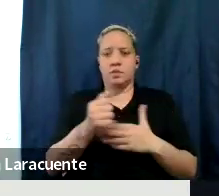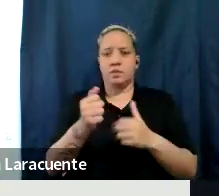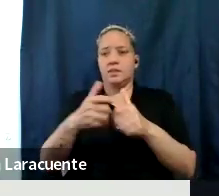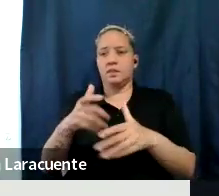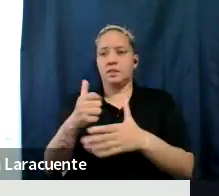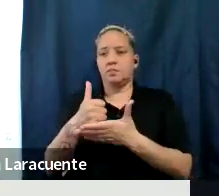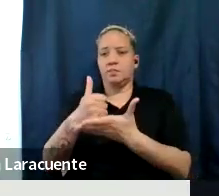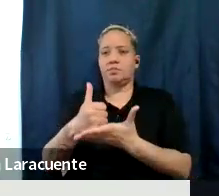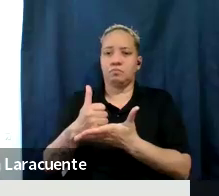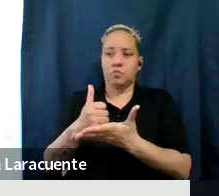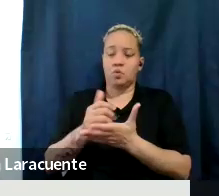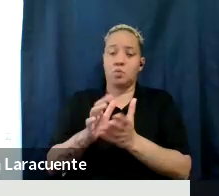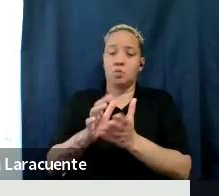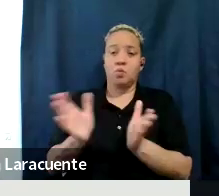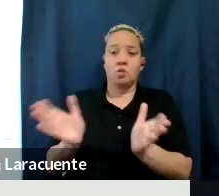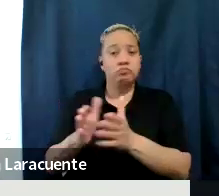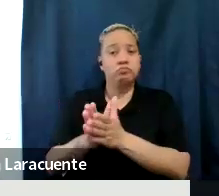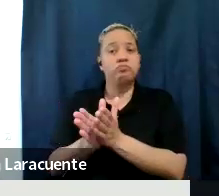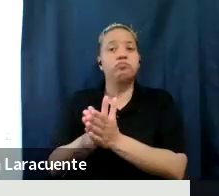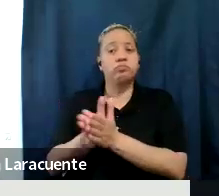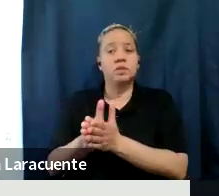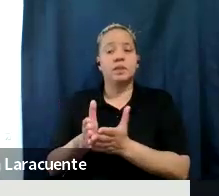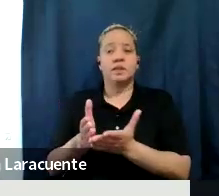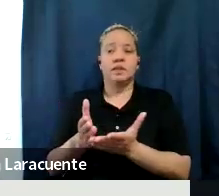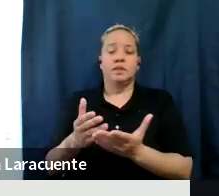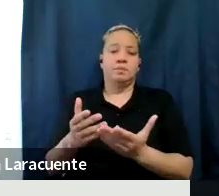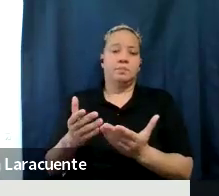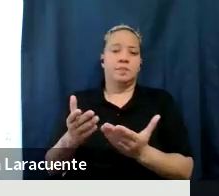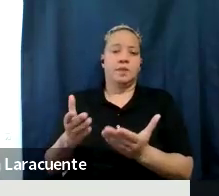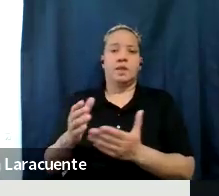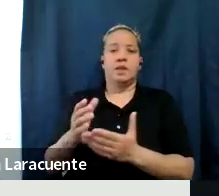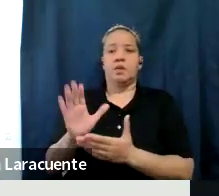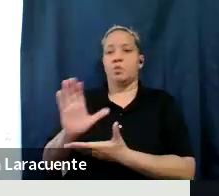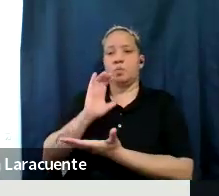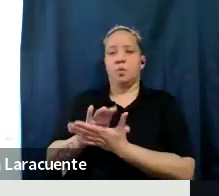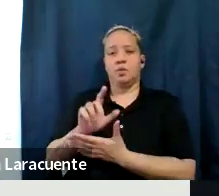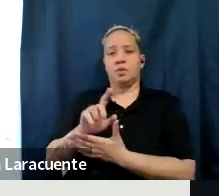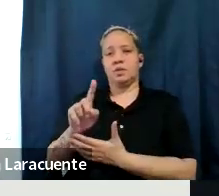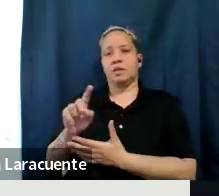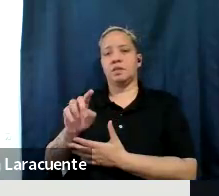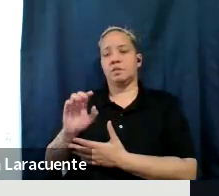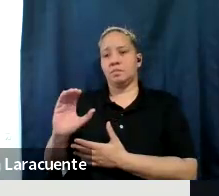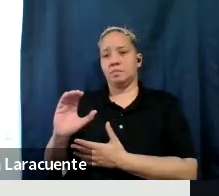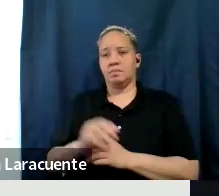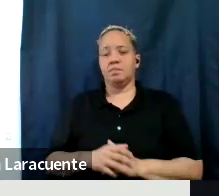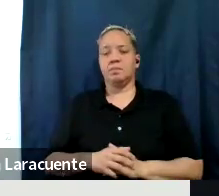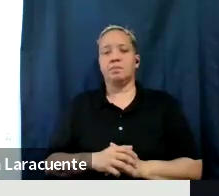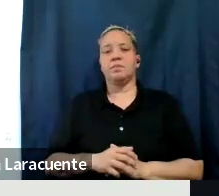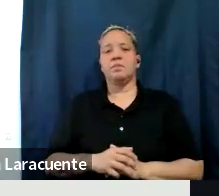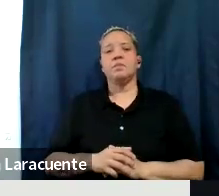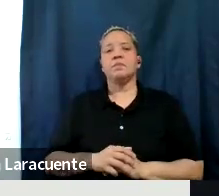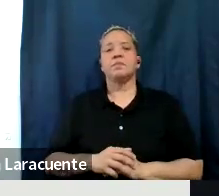ayuda encomiable y generosísima de Zenobia Camprubí, al mismo tiempo que,